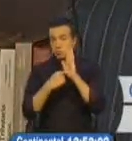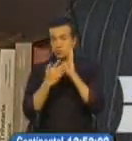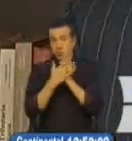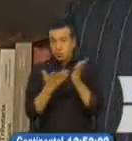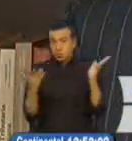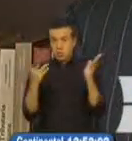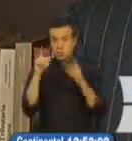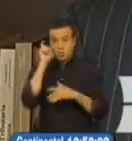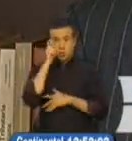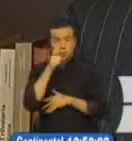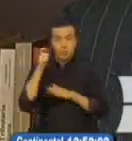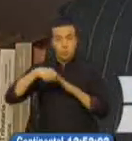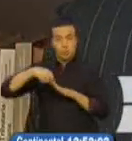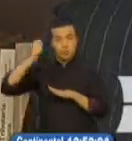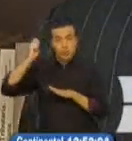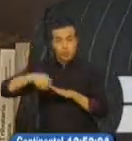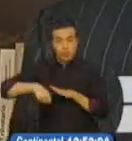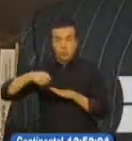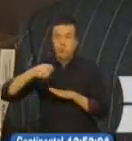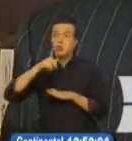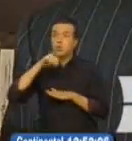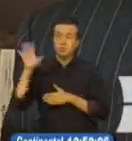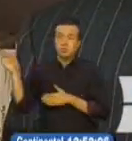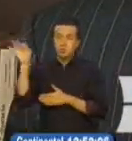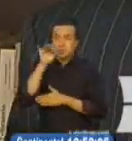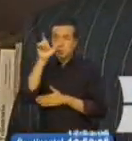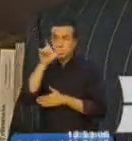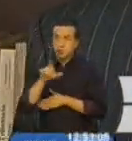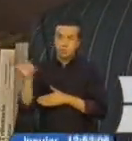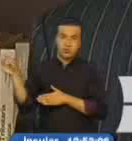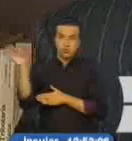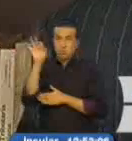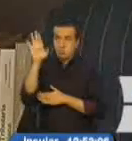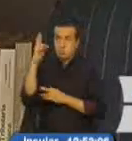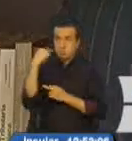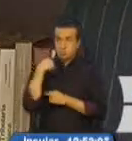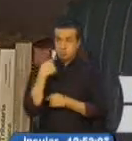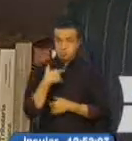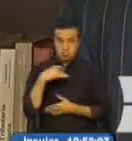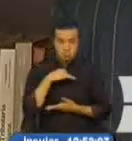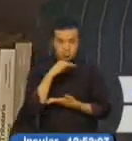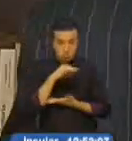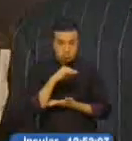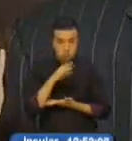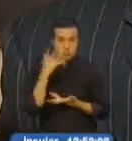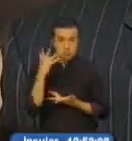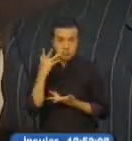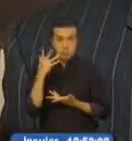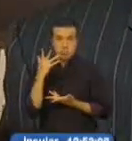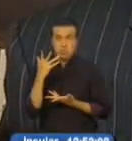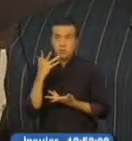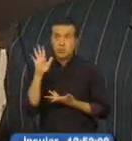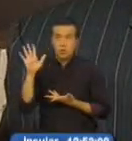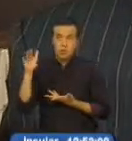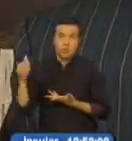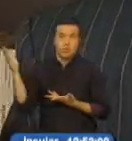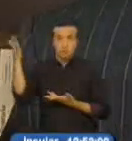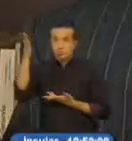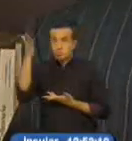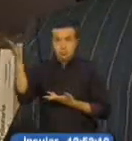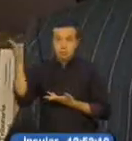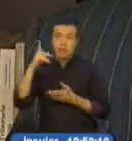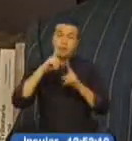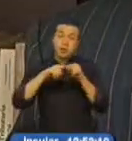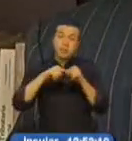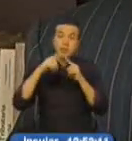es la procuración judicial, para representar a la persona que lo otorga. Uno es representar y no hacer uso del poder. Todo